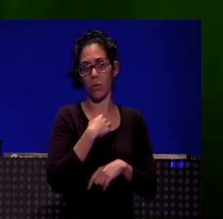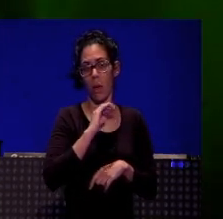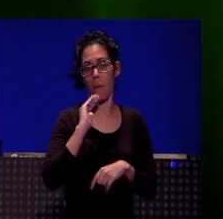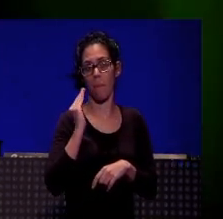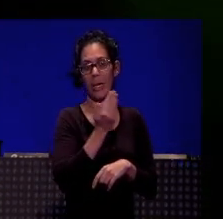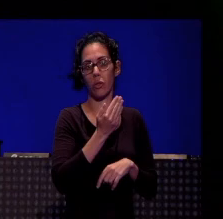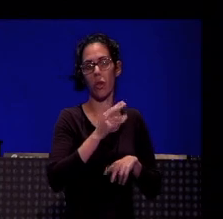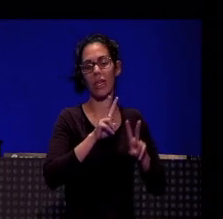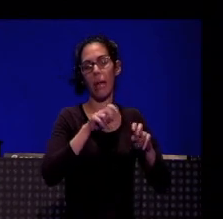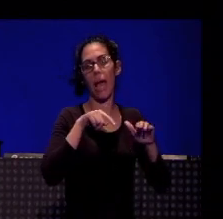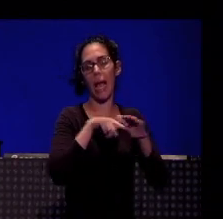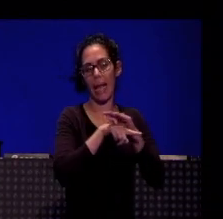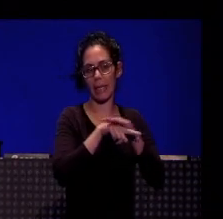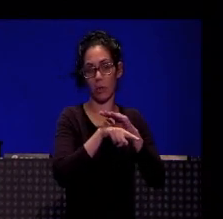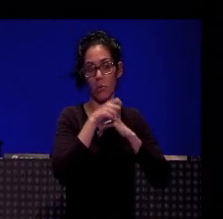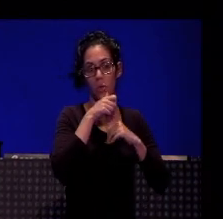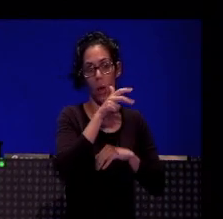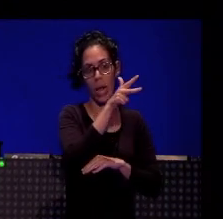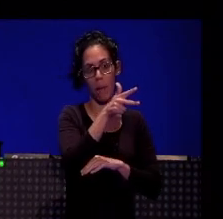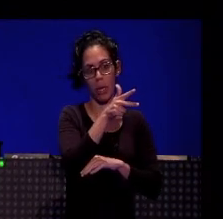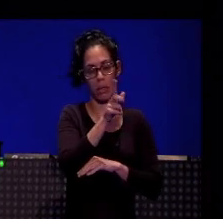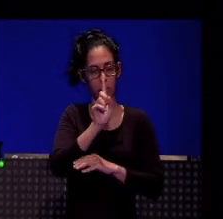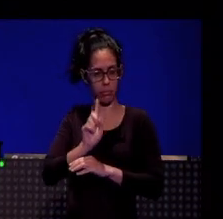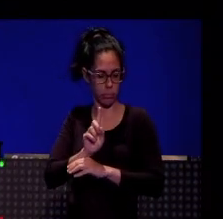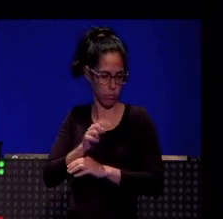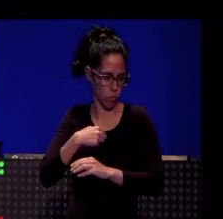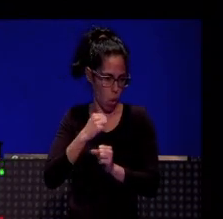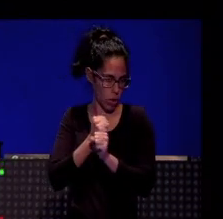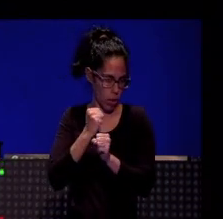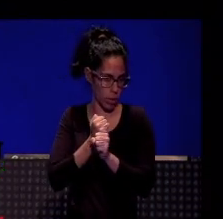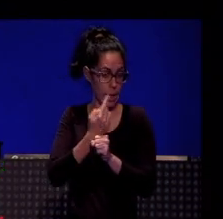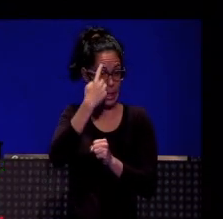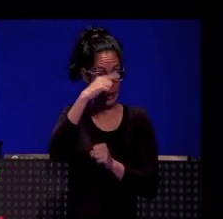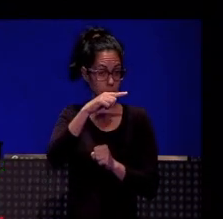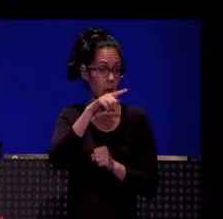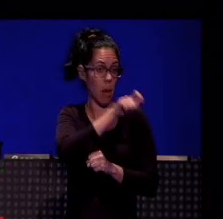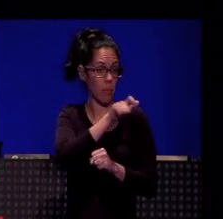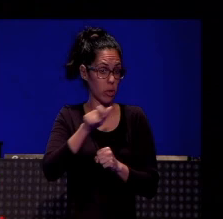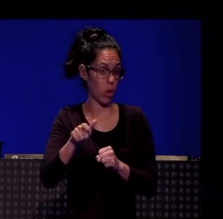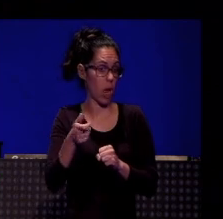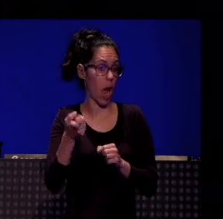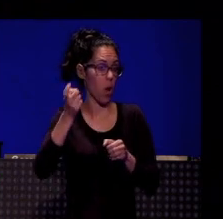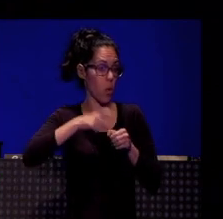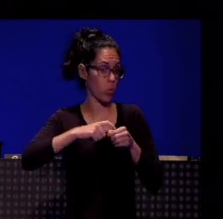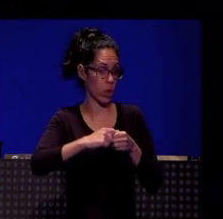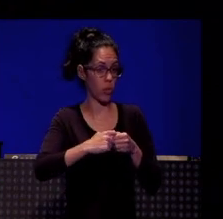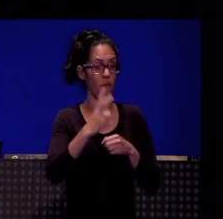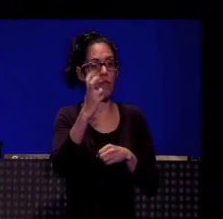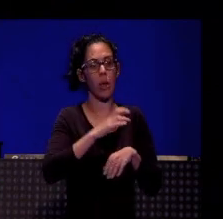trabajado detrás de las cámaras en los concursantes que sabéis que es un programa que venía la gente hacerse cambios del alumno